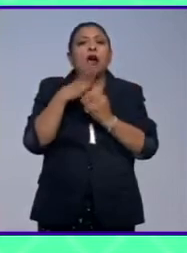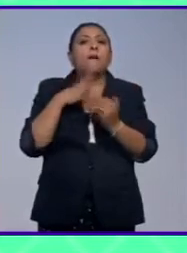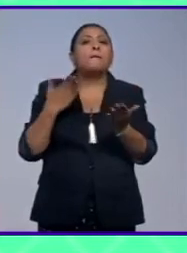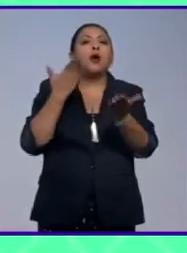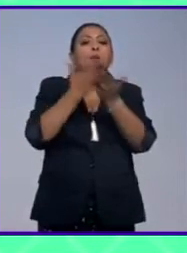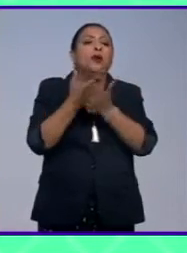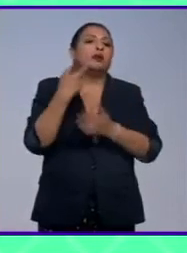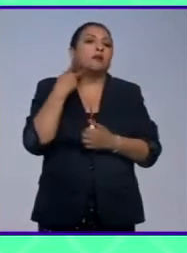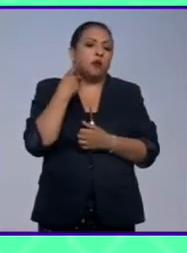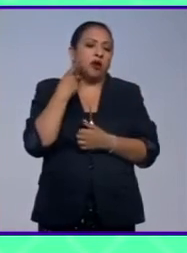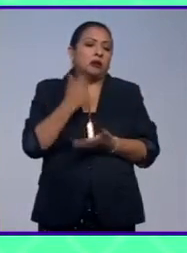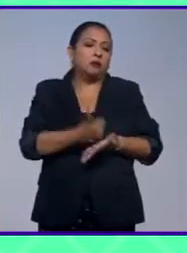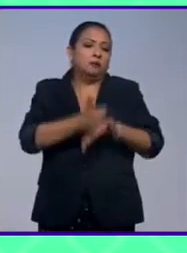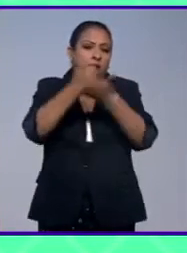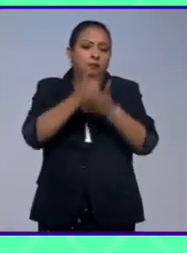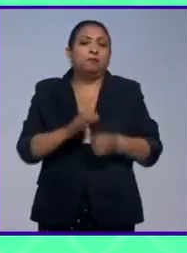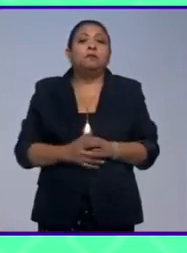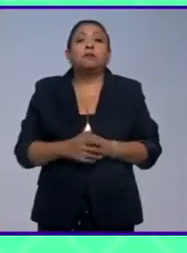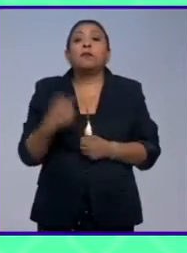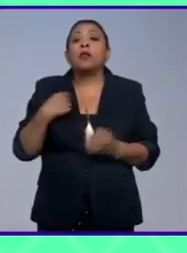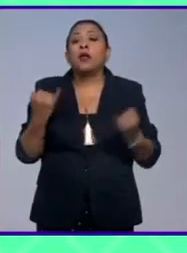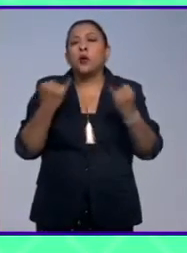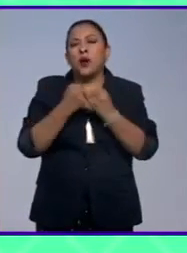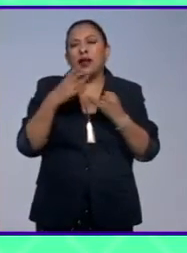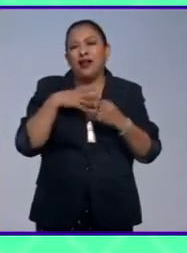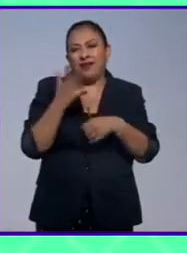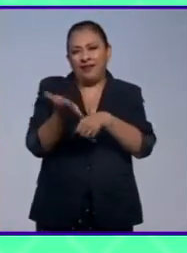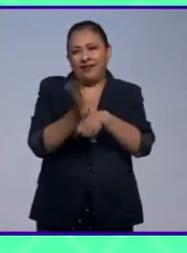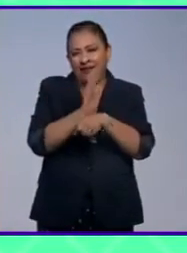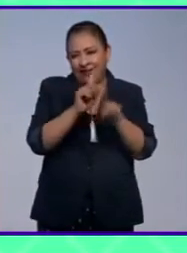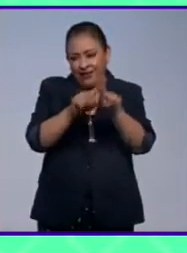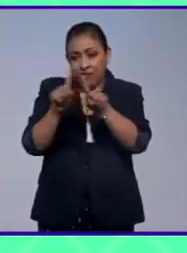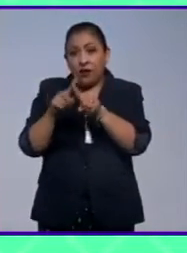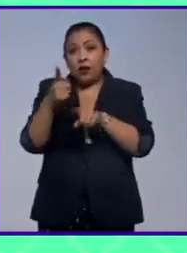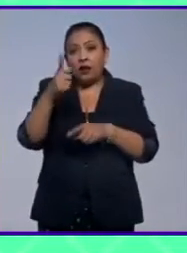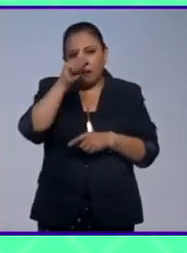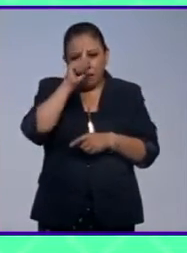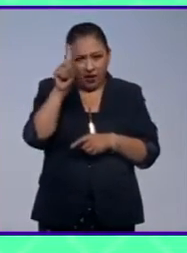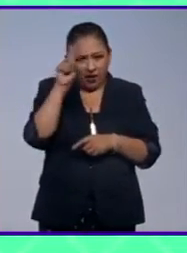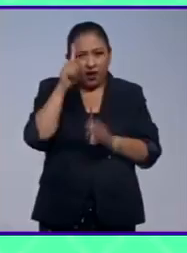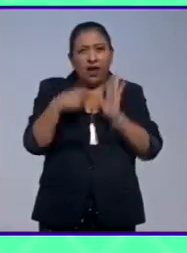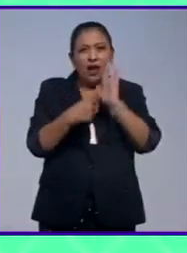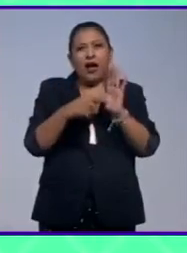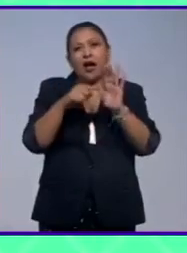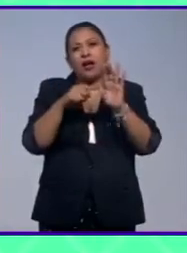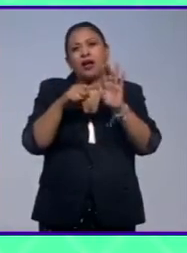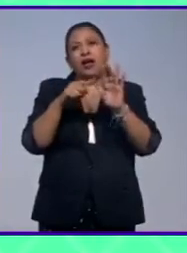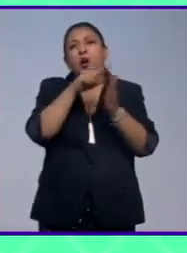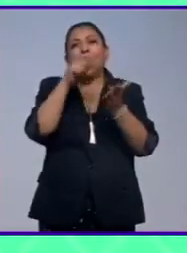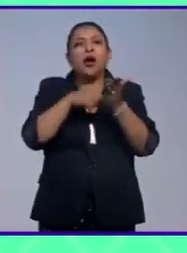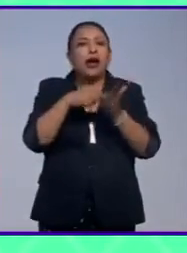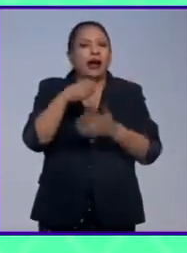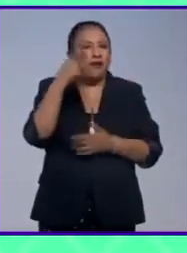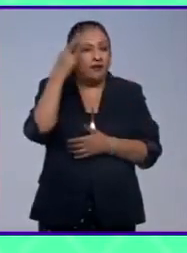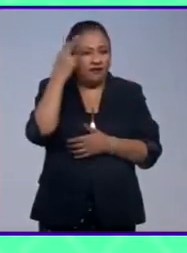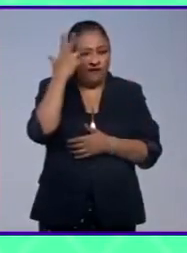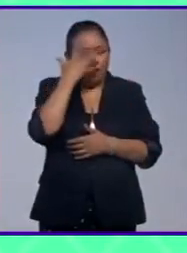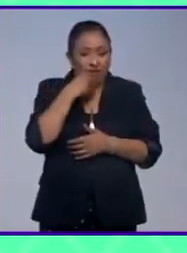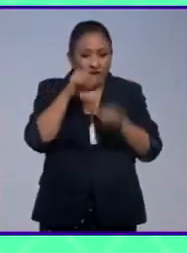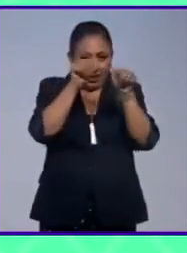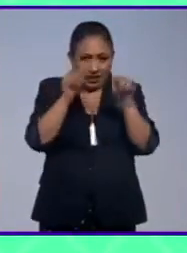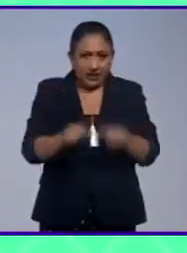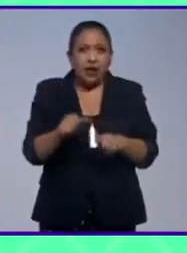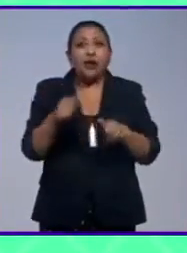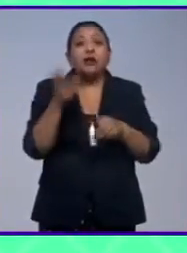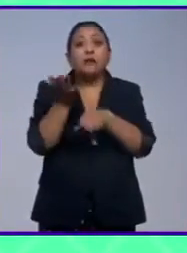propuesta política. Además de este ciclo en Madrid que se llevó a cabo en el Círculo de Bellas Artes, las películas del 68 de